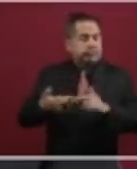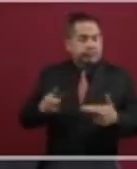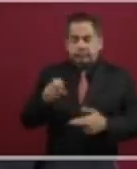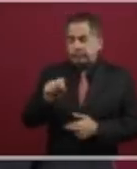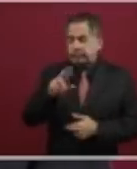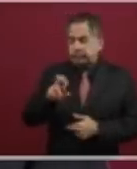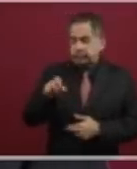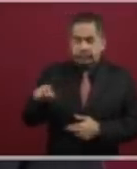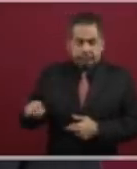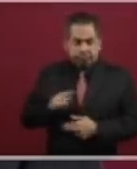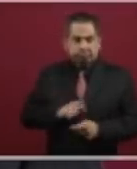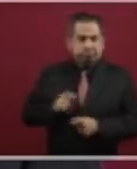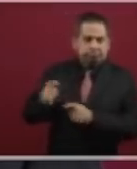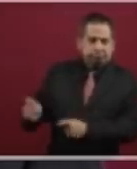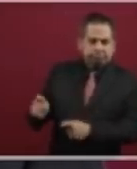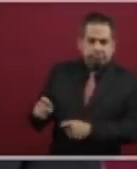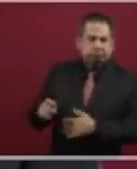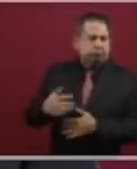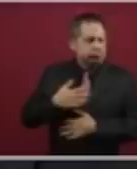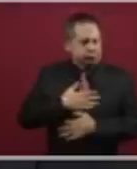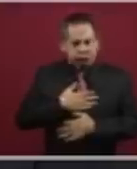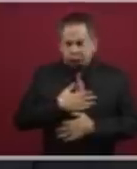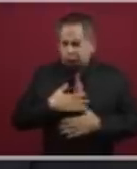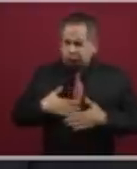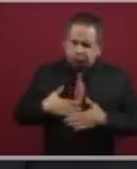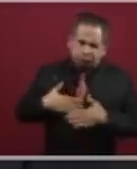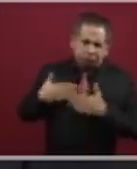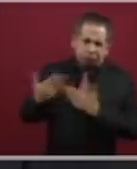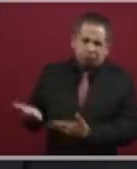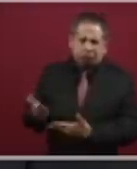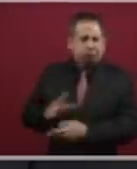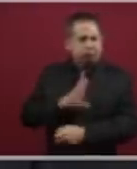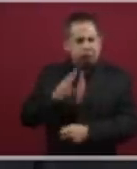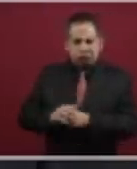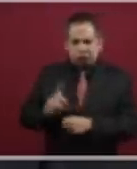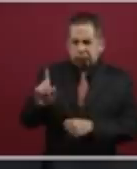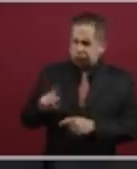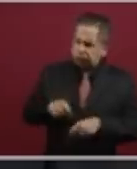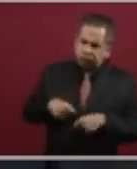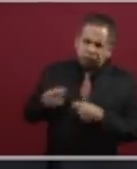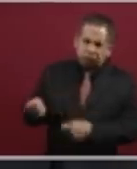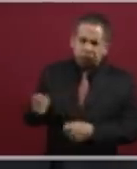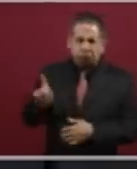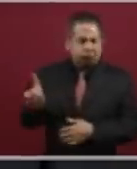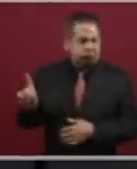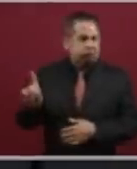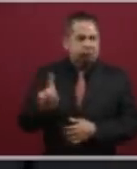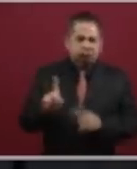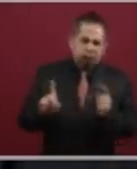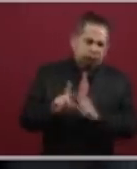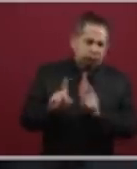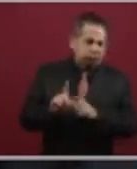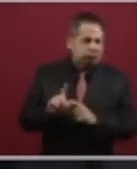Exteriores, que le tengo toda la confianza y es